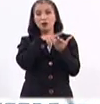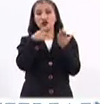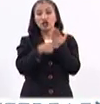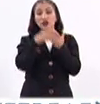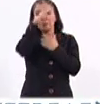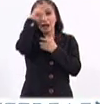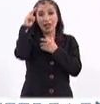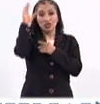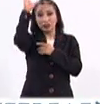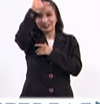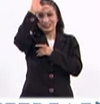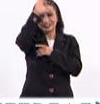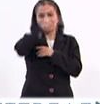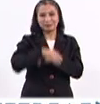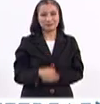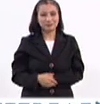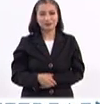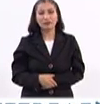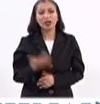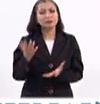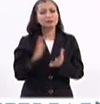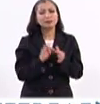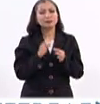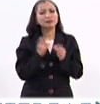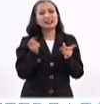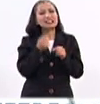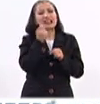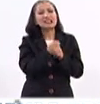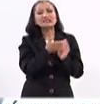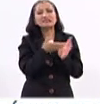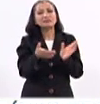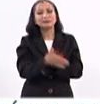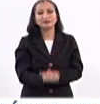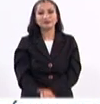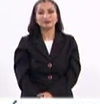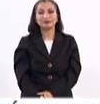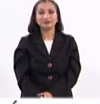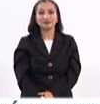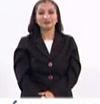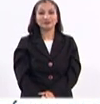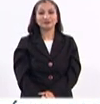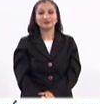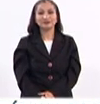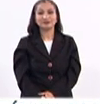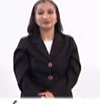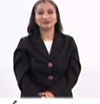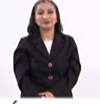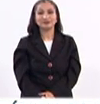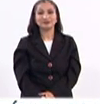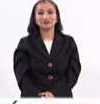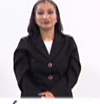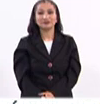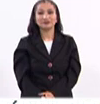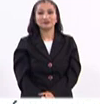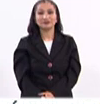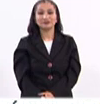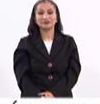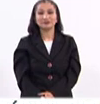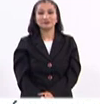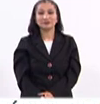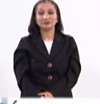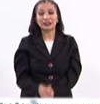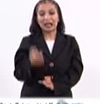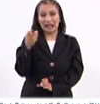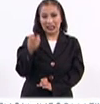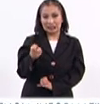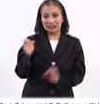proyecto Verano Científico. Platíquenos un poco de qué se trata. Bueno, es